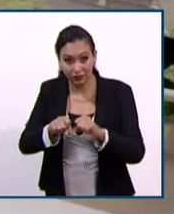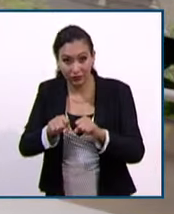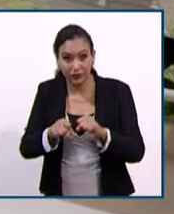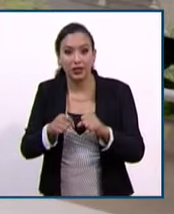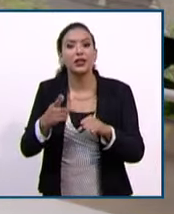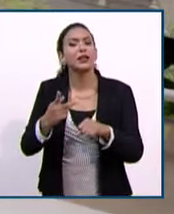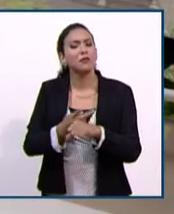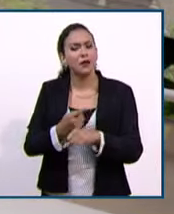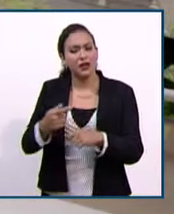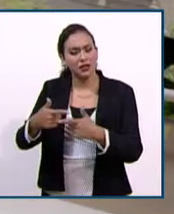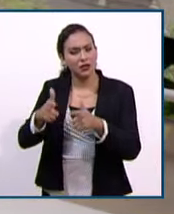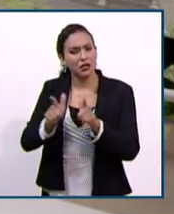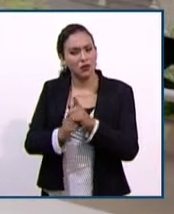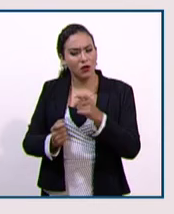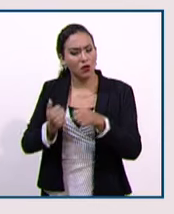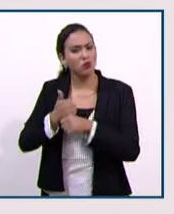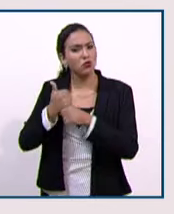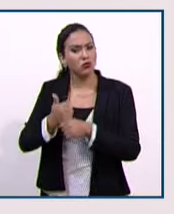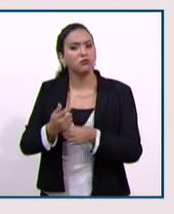de vulnerabilidad.